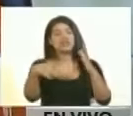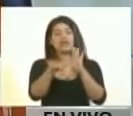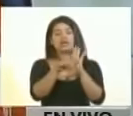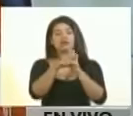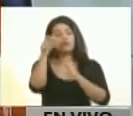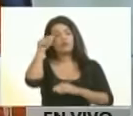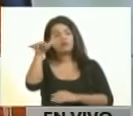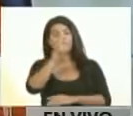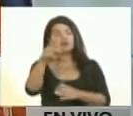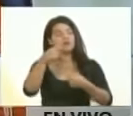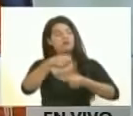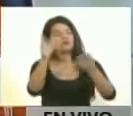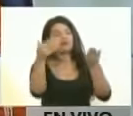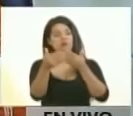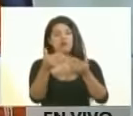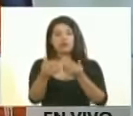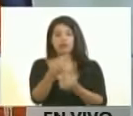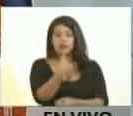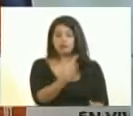de Venezuela.